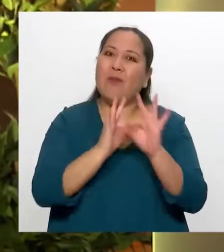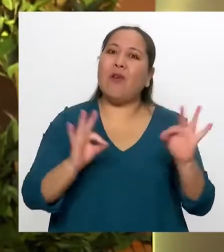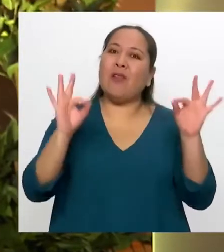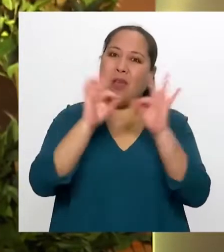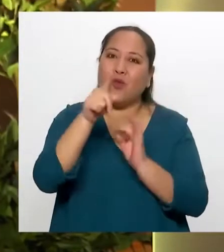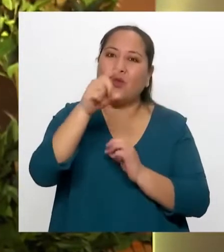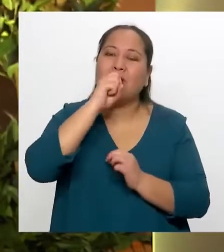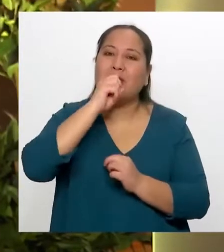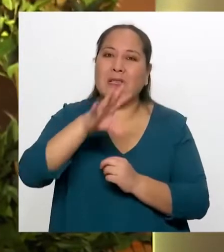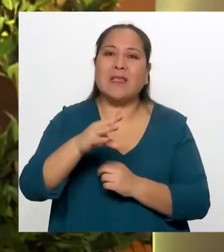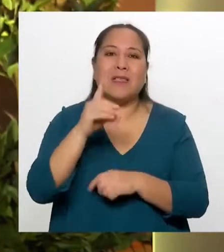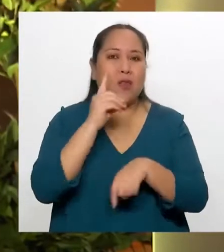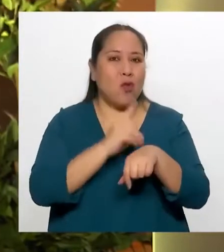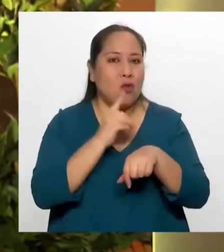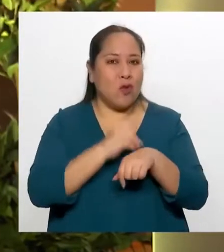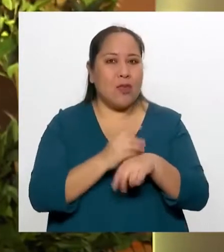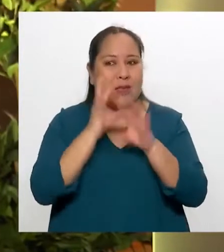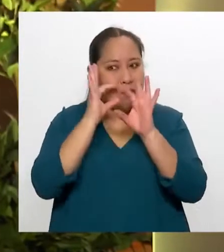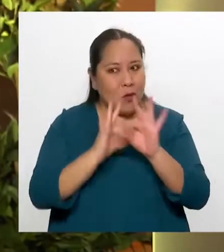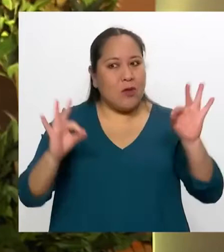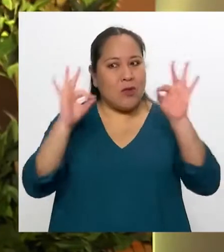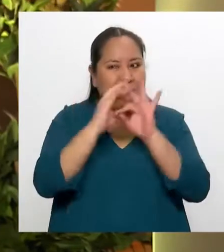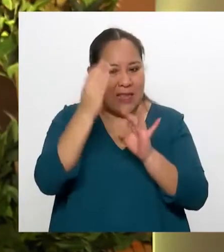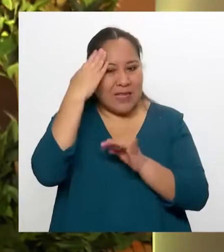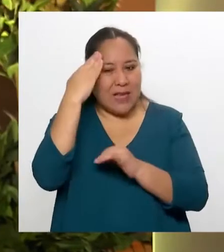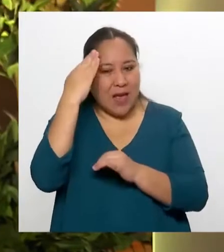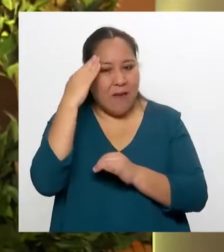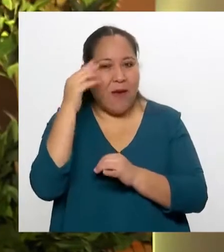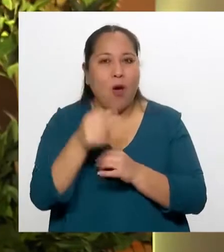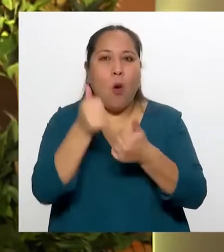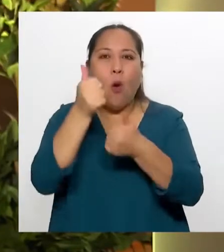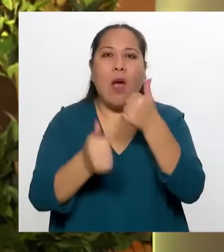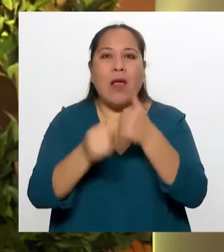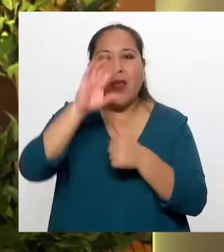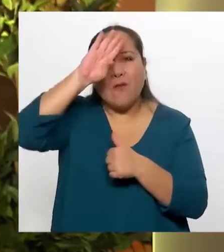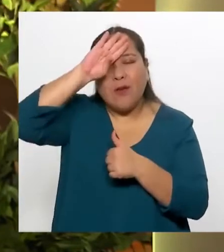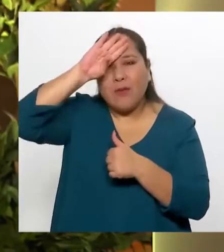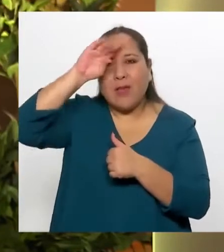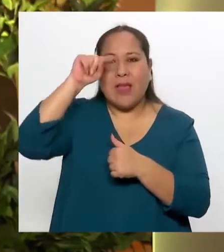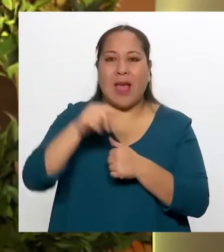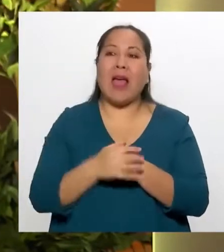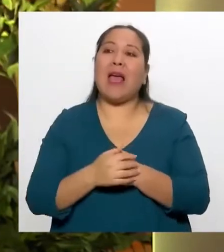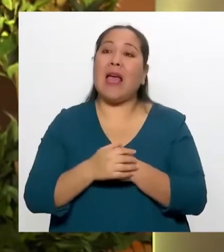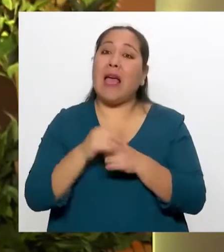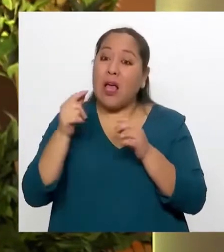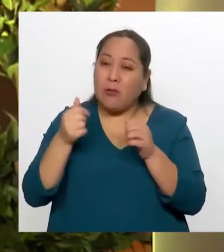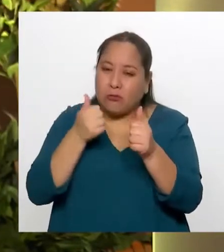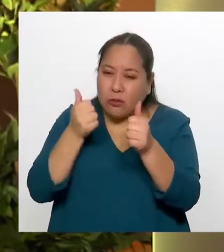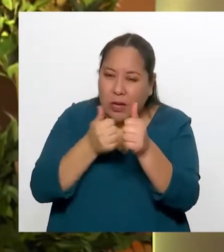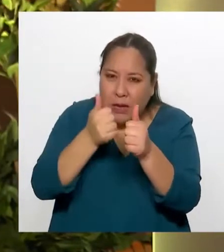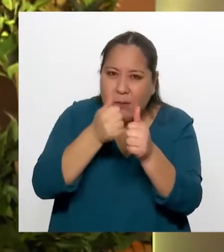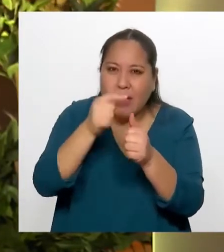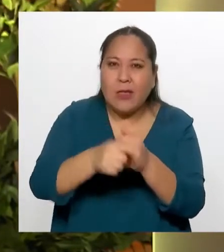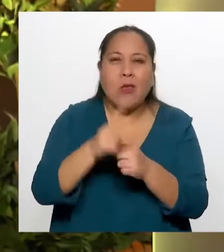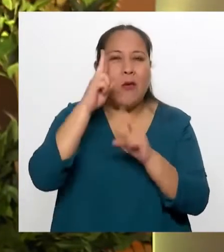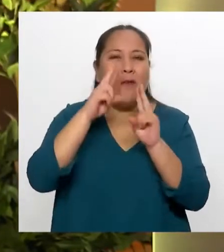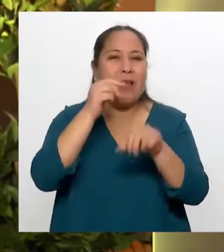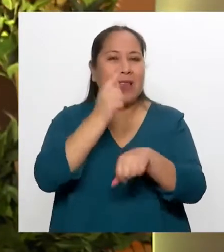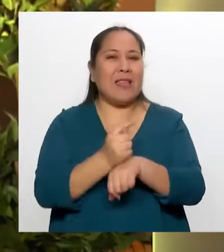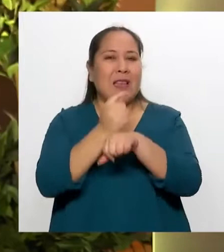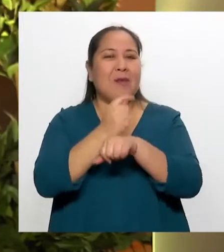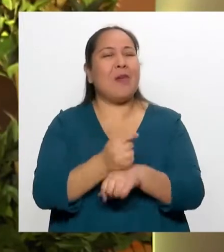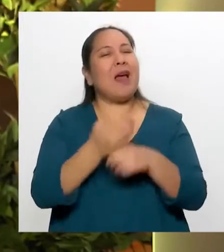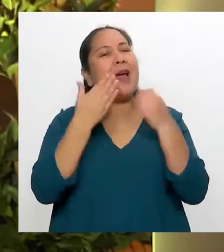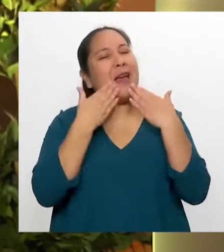como usted dice, doctor, el diagnóstico y luego el seguimiento y además las terapias que son importantes. Así